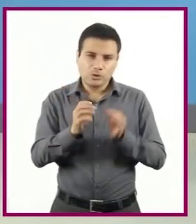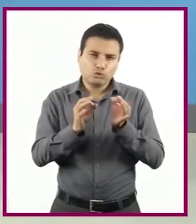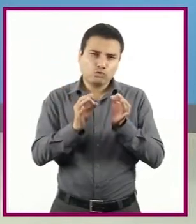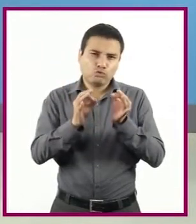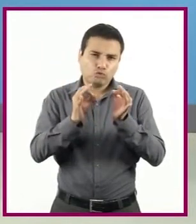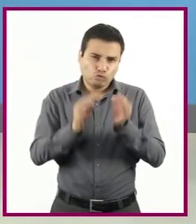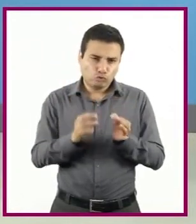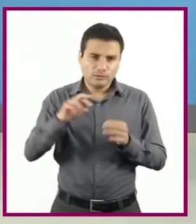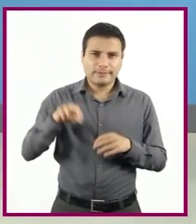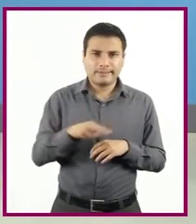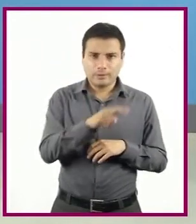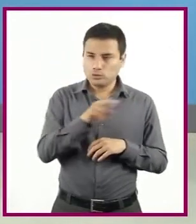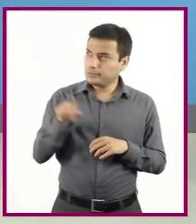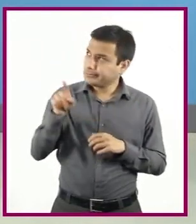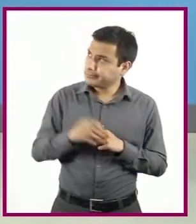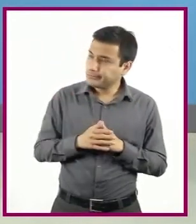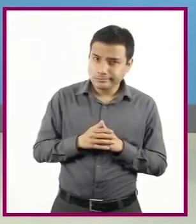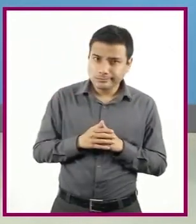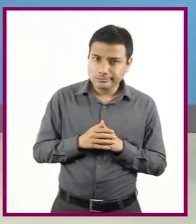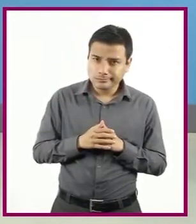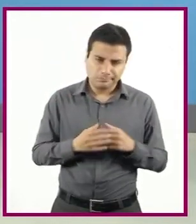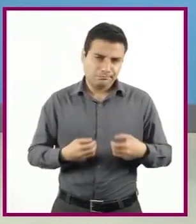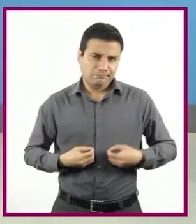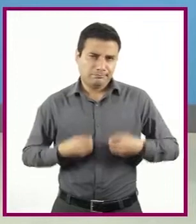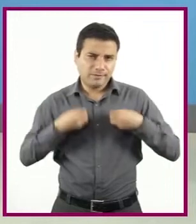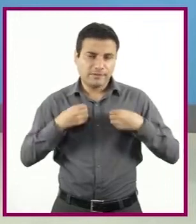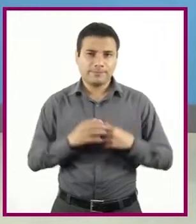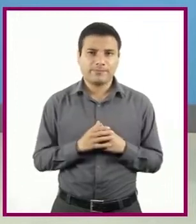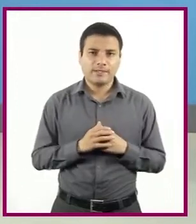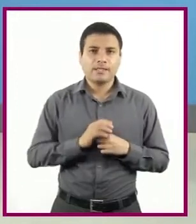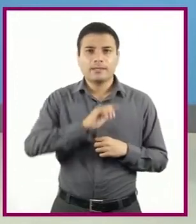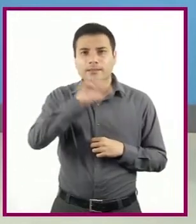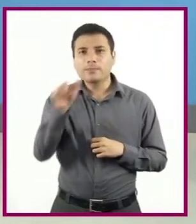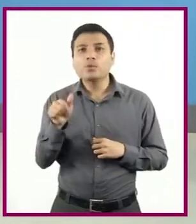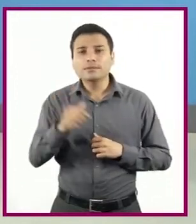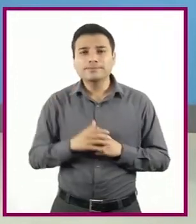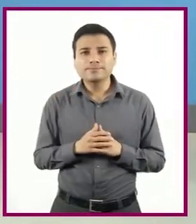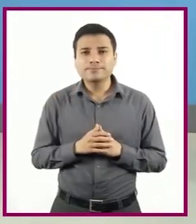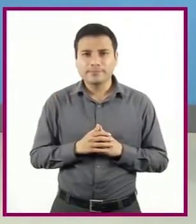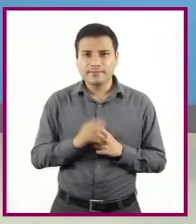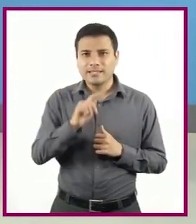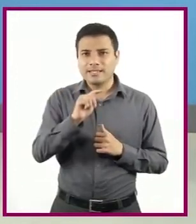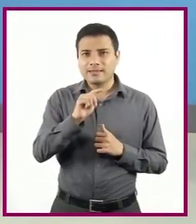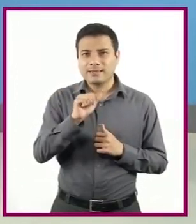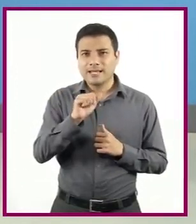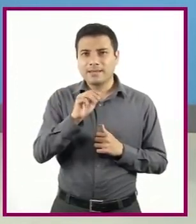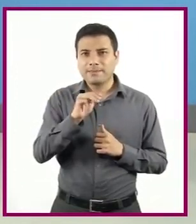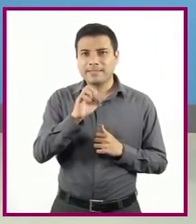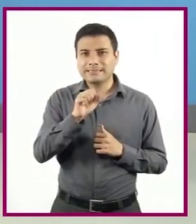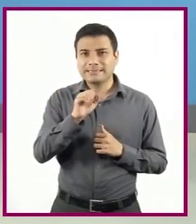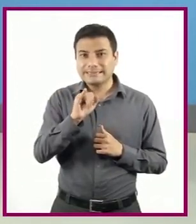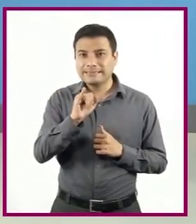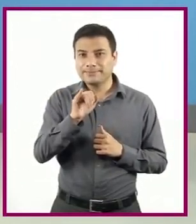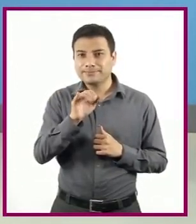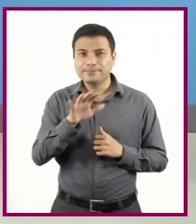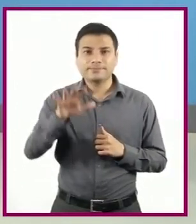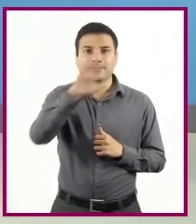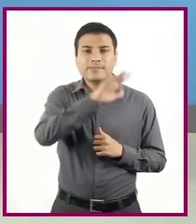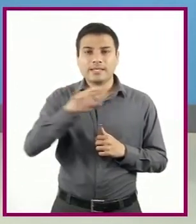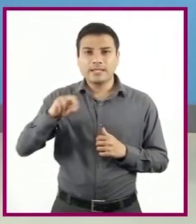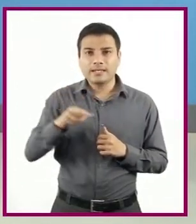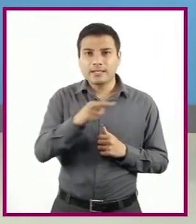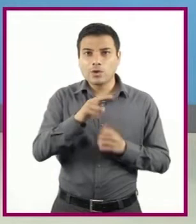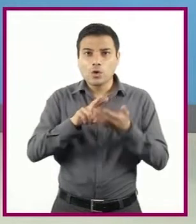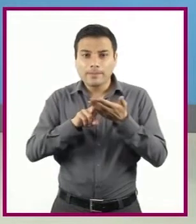entre los ríos Tuxpan y Pánuco, y de ahí por la cuenca del Tamesí para bordear el río Verde y